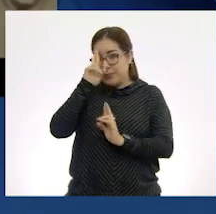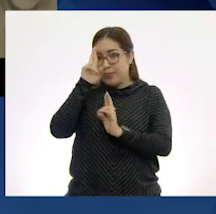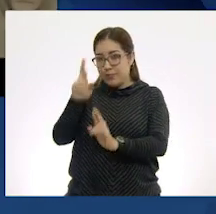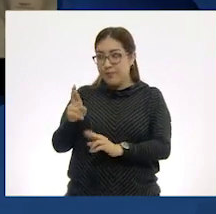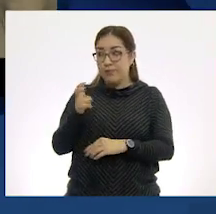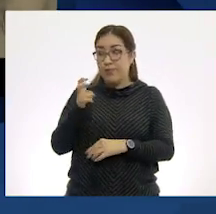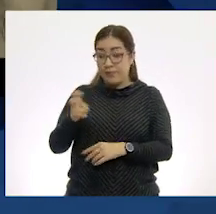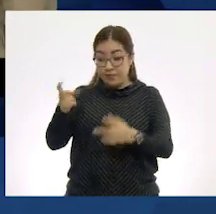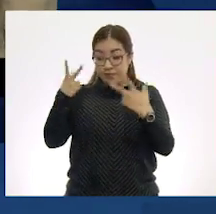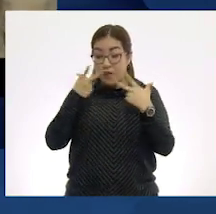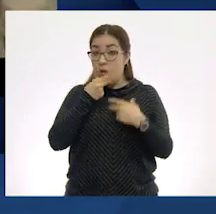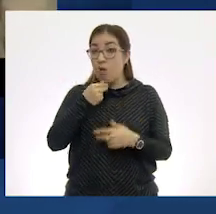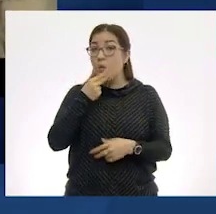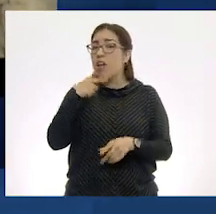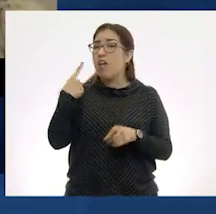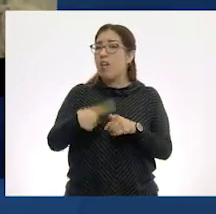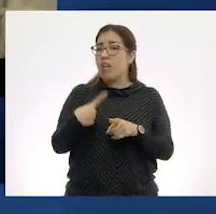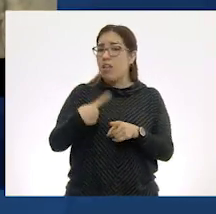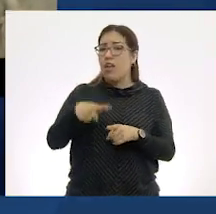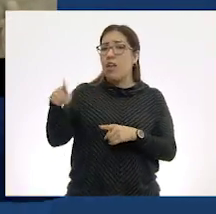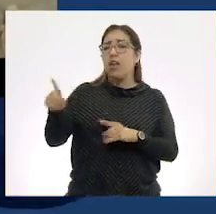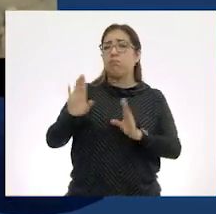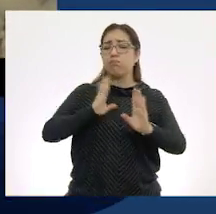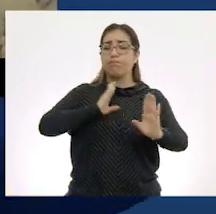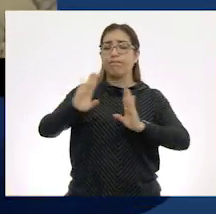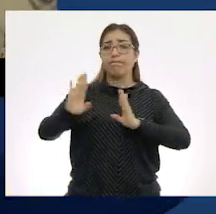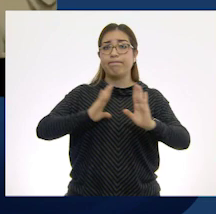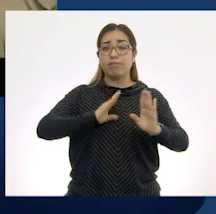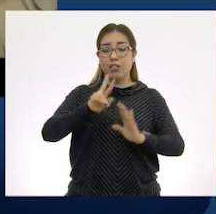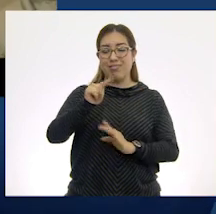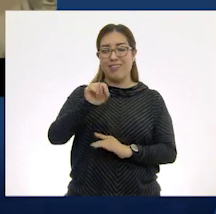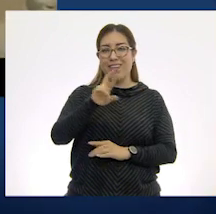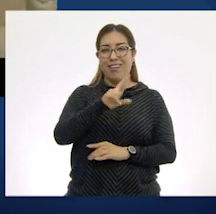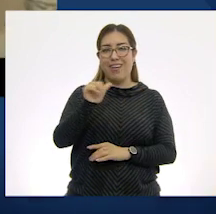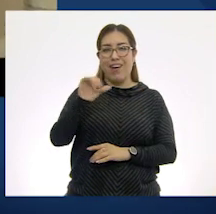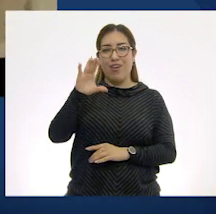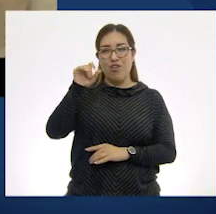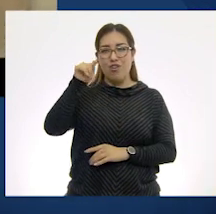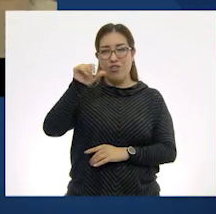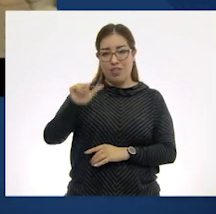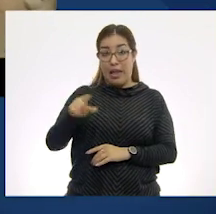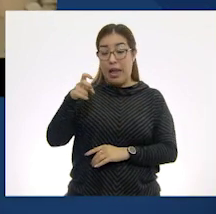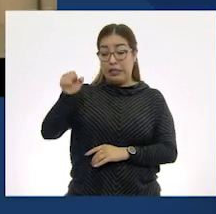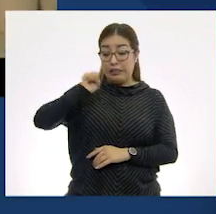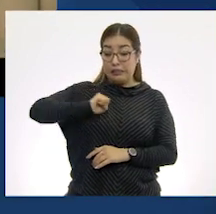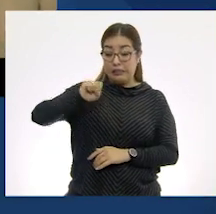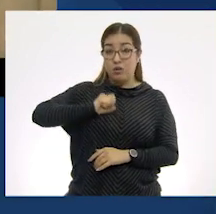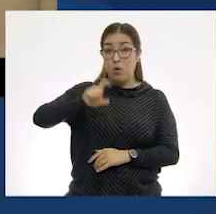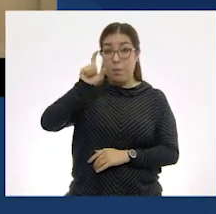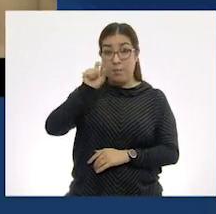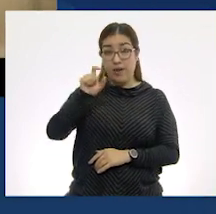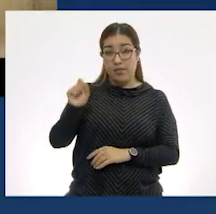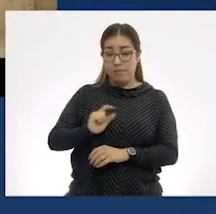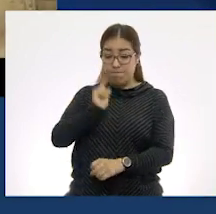Son los guerreros de terracota, el mayor descubrimiento arqueológico del mundo en el siglo XX.